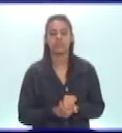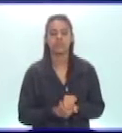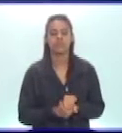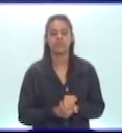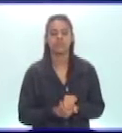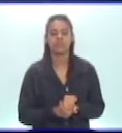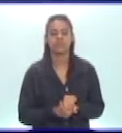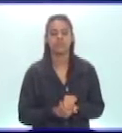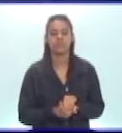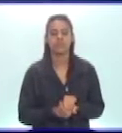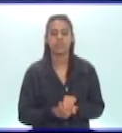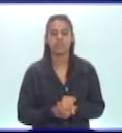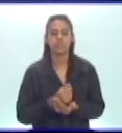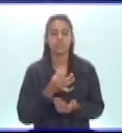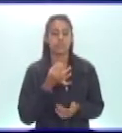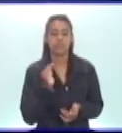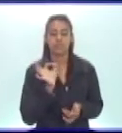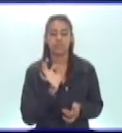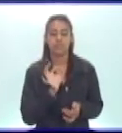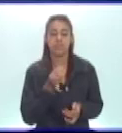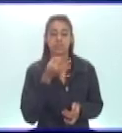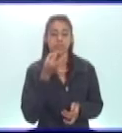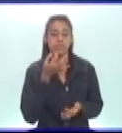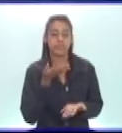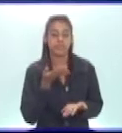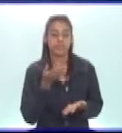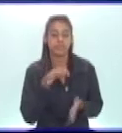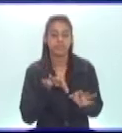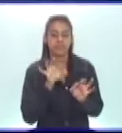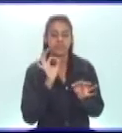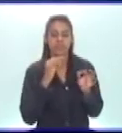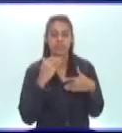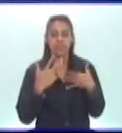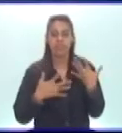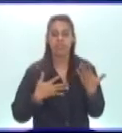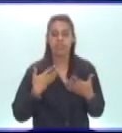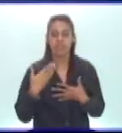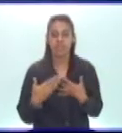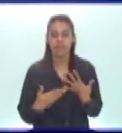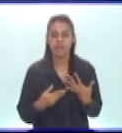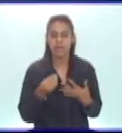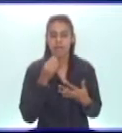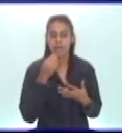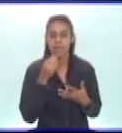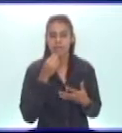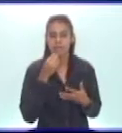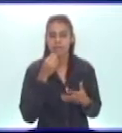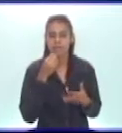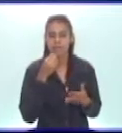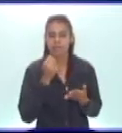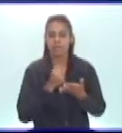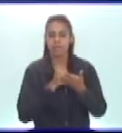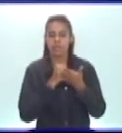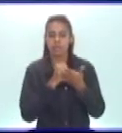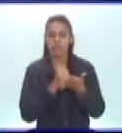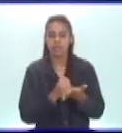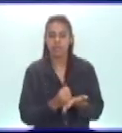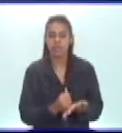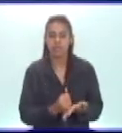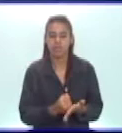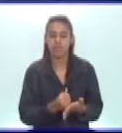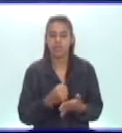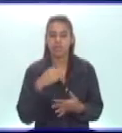Ahora, sugerimos ciertas actividades para poder desempeñar